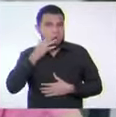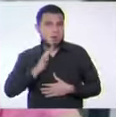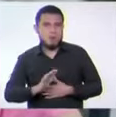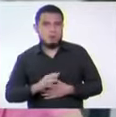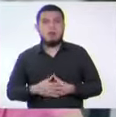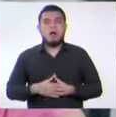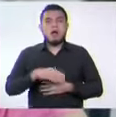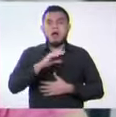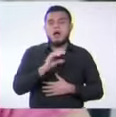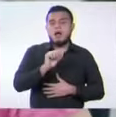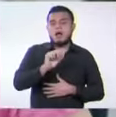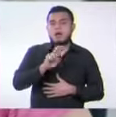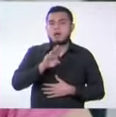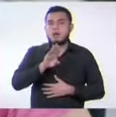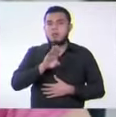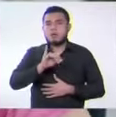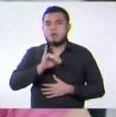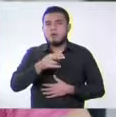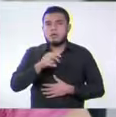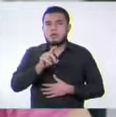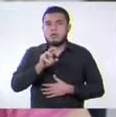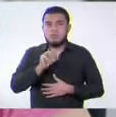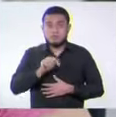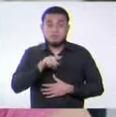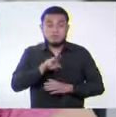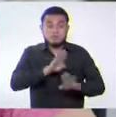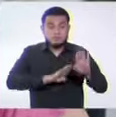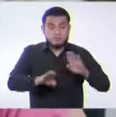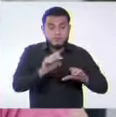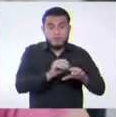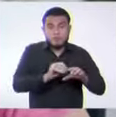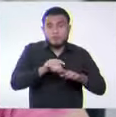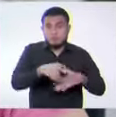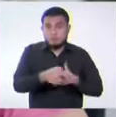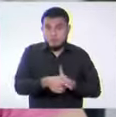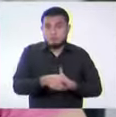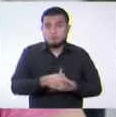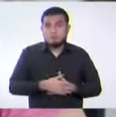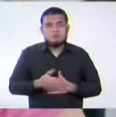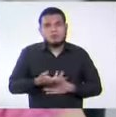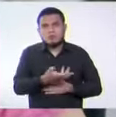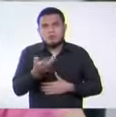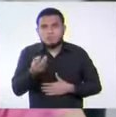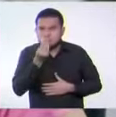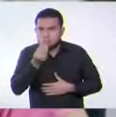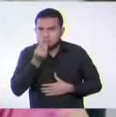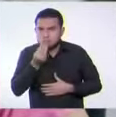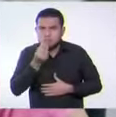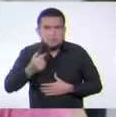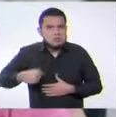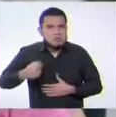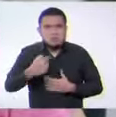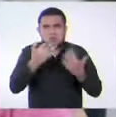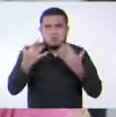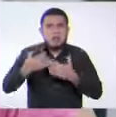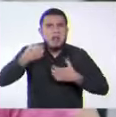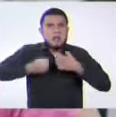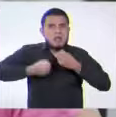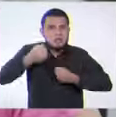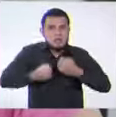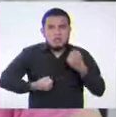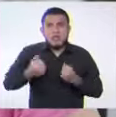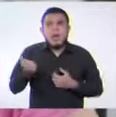los carbohidratos, son aquellas biomoléculas que se encuentran prácticamente en la mayoría de los alimentos que consumimos, como la leche,